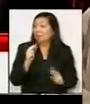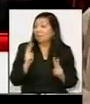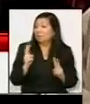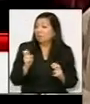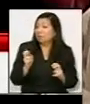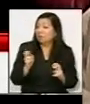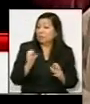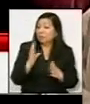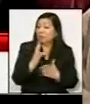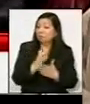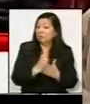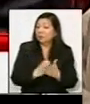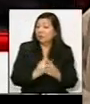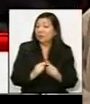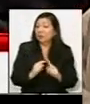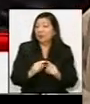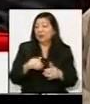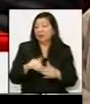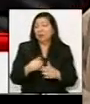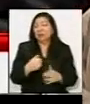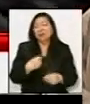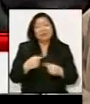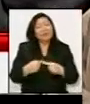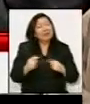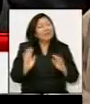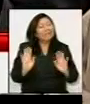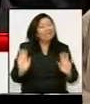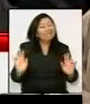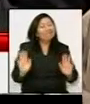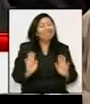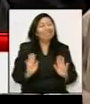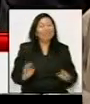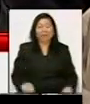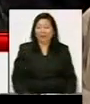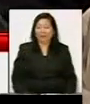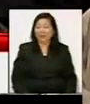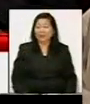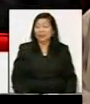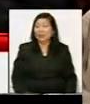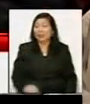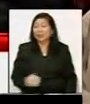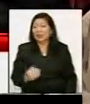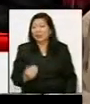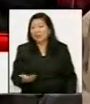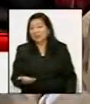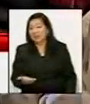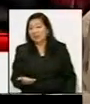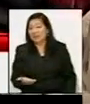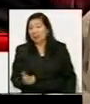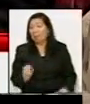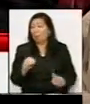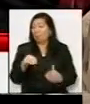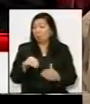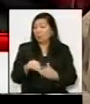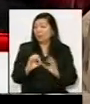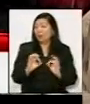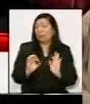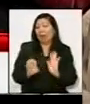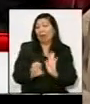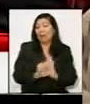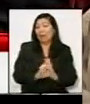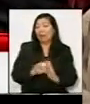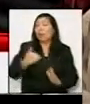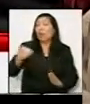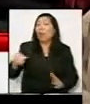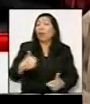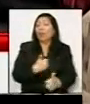reducir los distritos electorales yo discrepo un poco de eso porque el que haya hay gente que pone siempre como ejemplo san juan